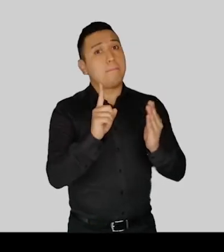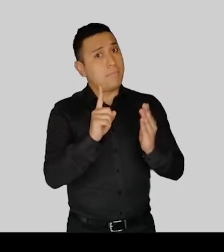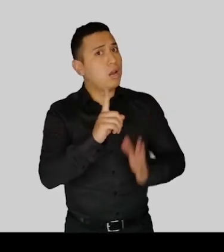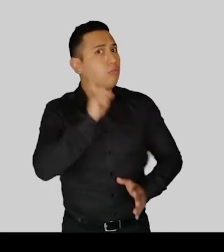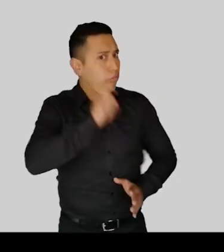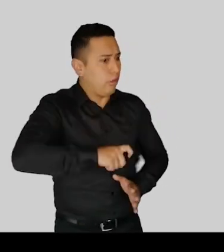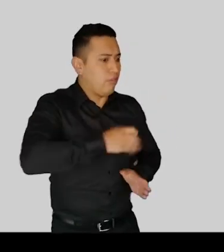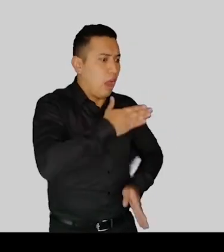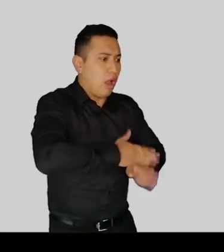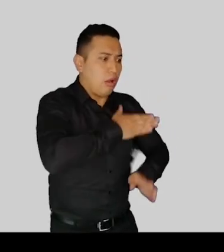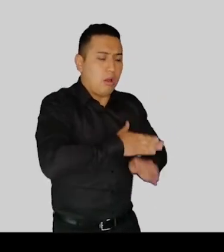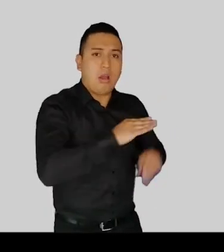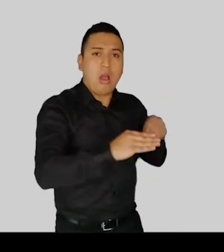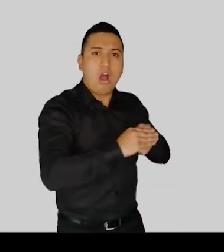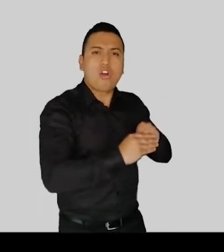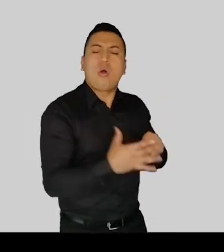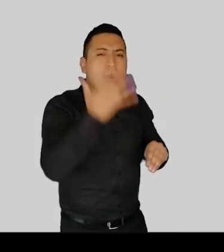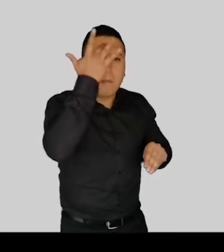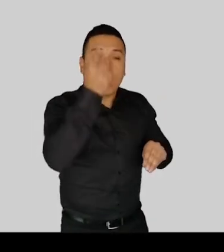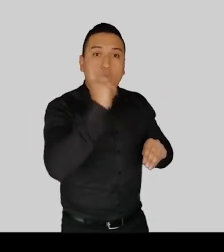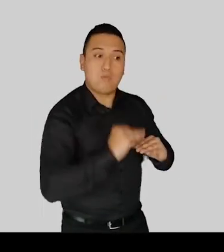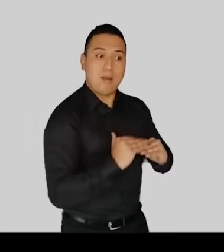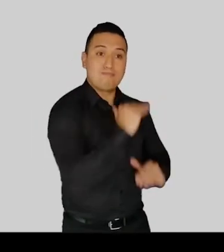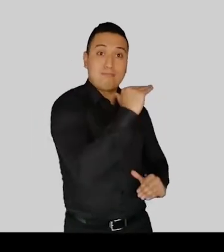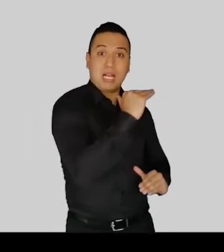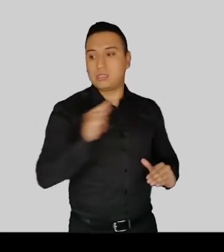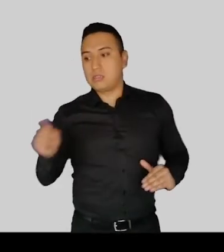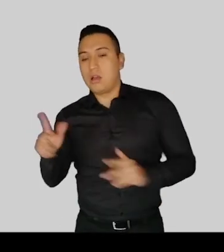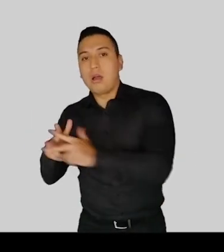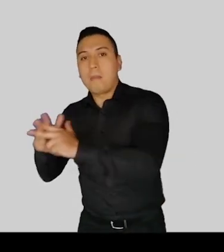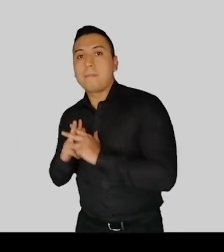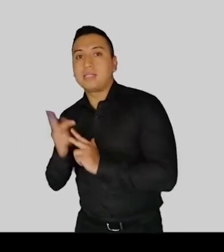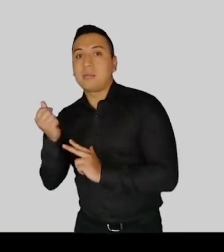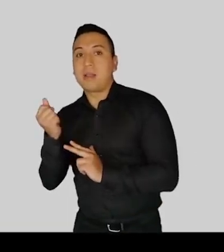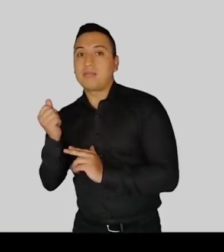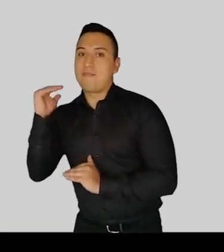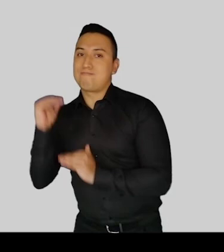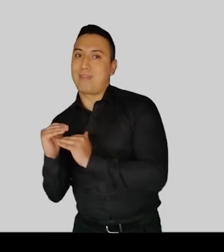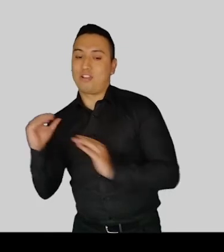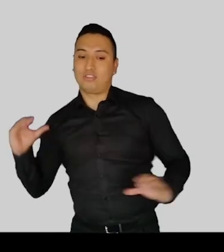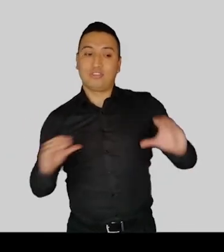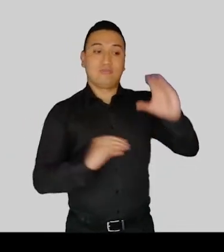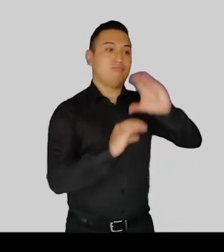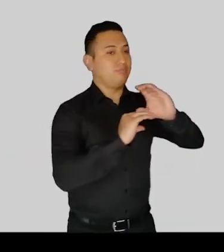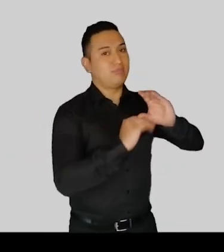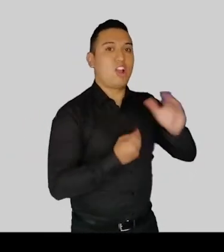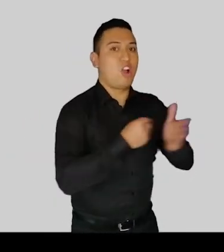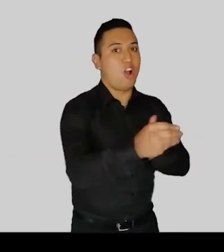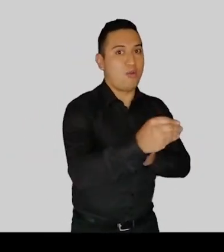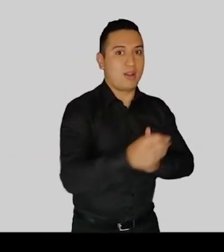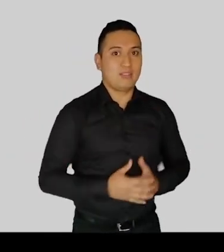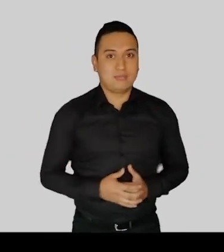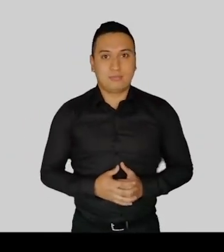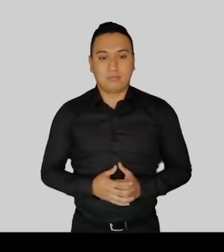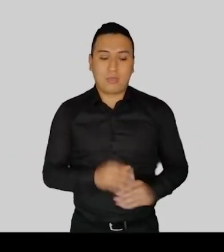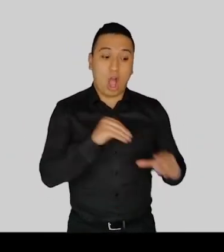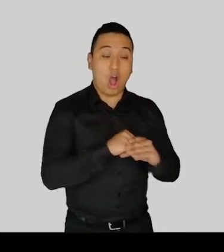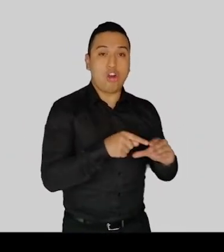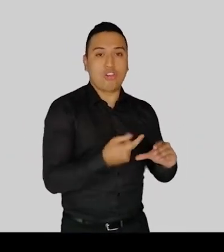el ahorro para que el monto del crédito sea lo menor posible el ahorro es conveniente para